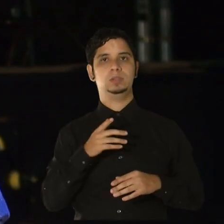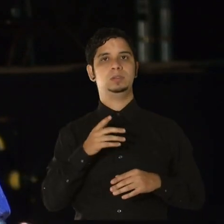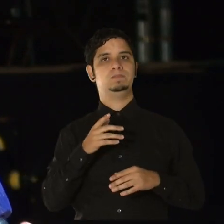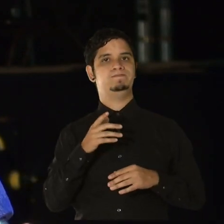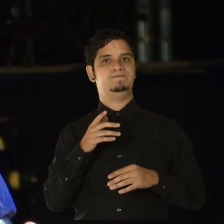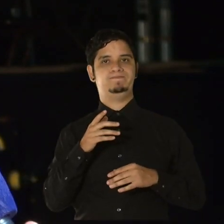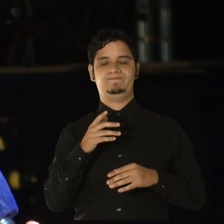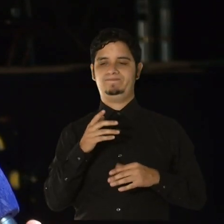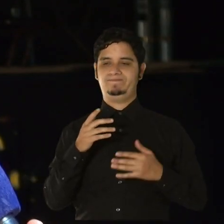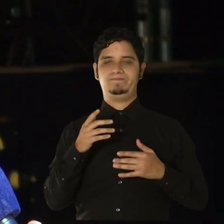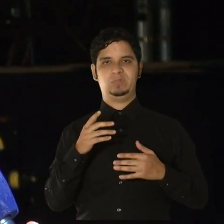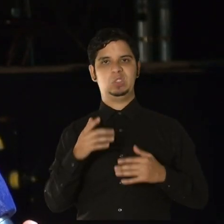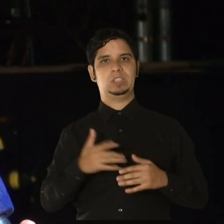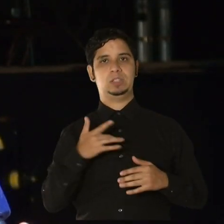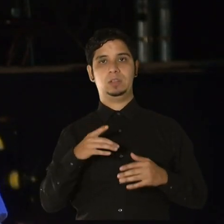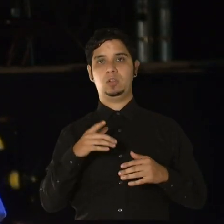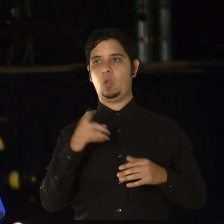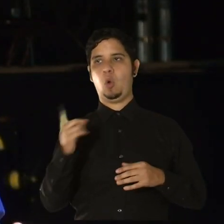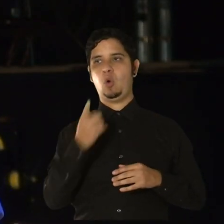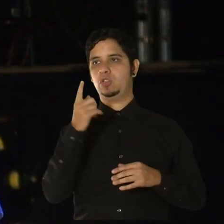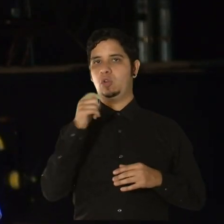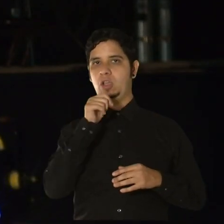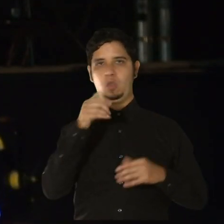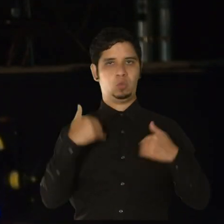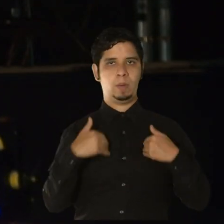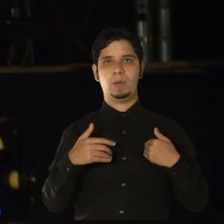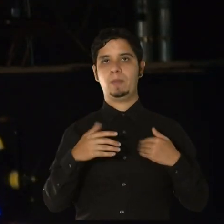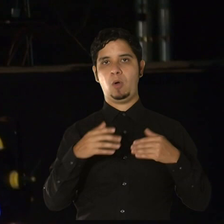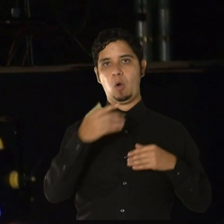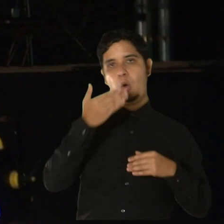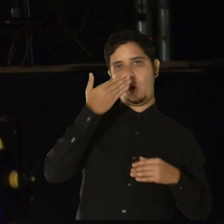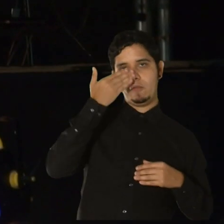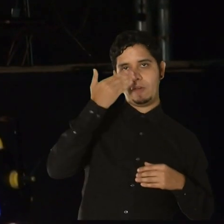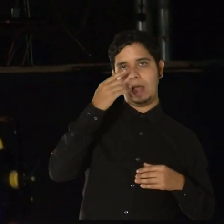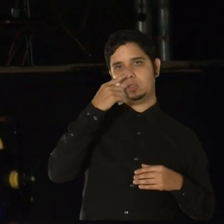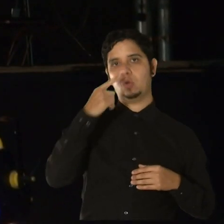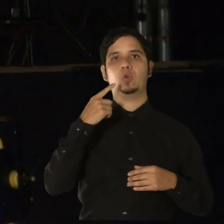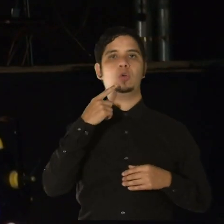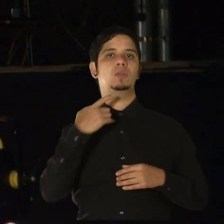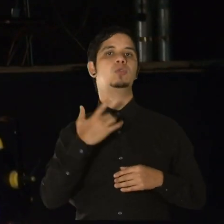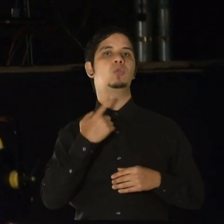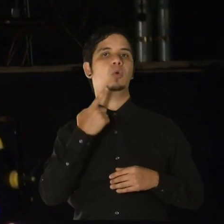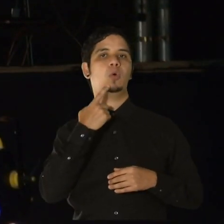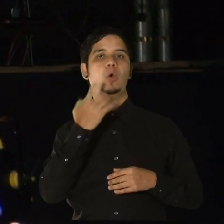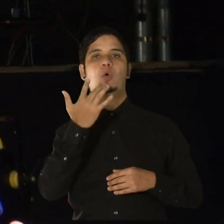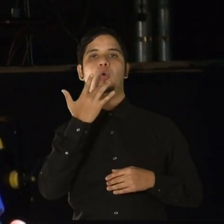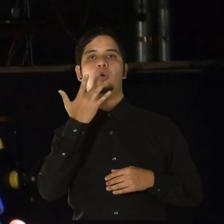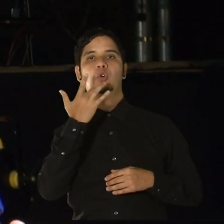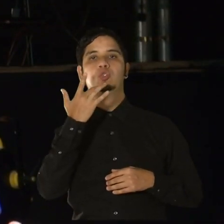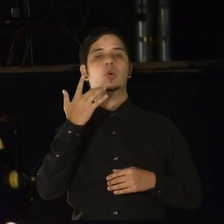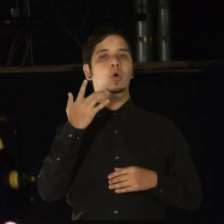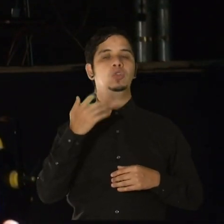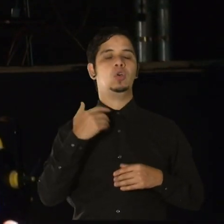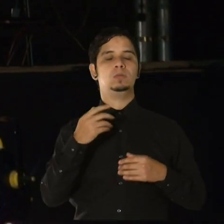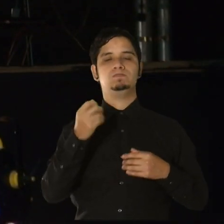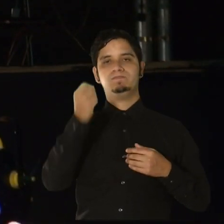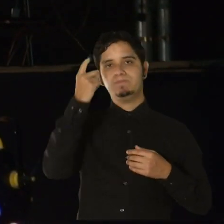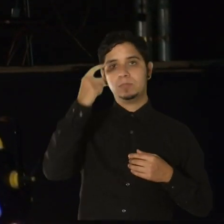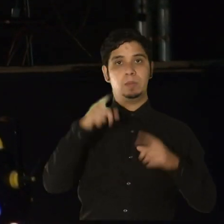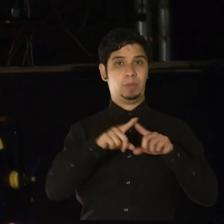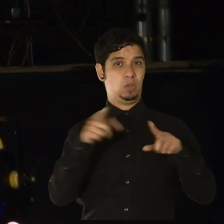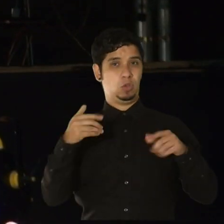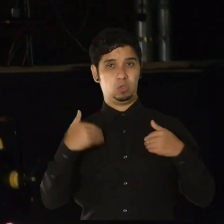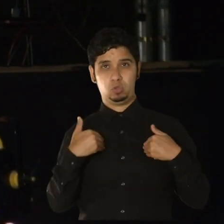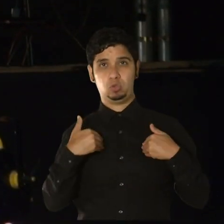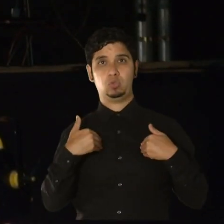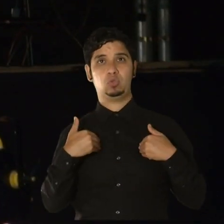Lo único que a mí no me dio fue la pérdida de olfato y gusto. Yo estuve en 8 días con unas diarreas y vómitos intensos. Yo